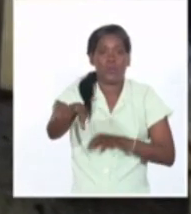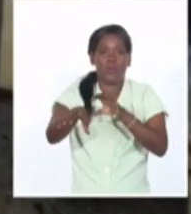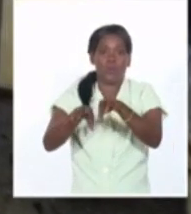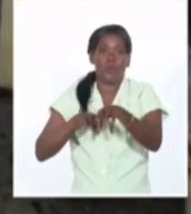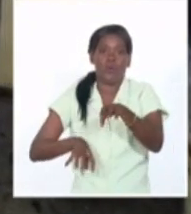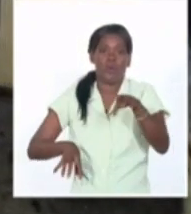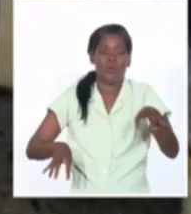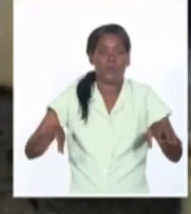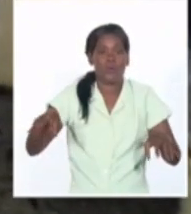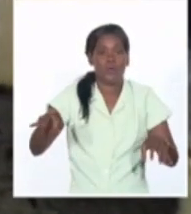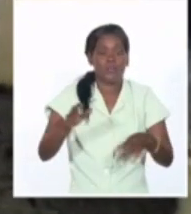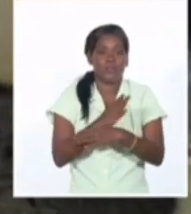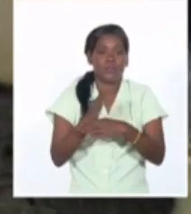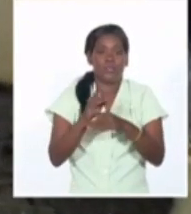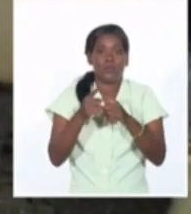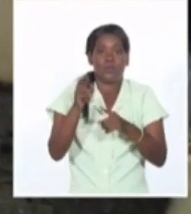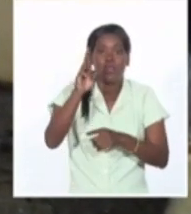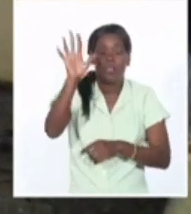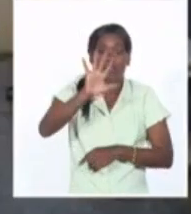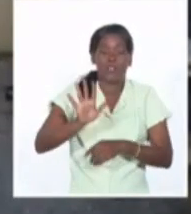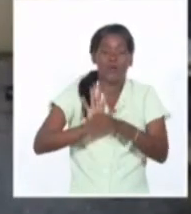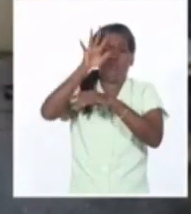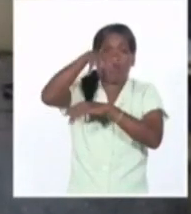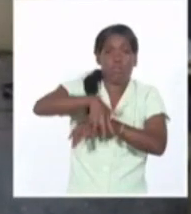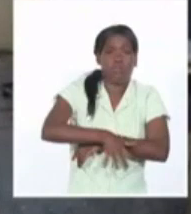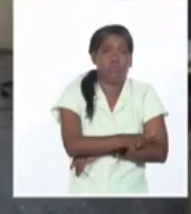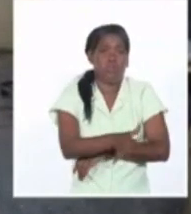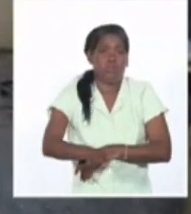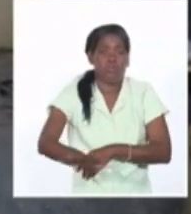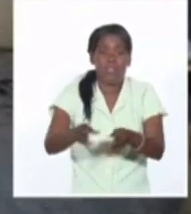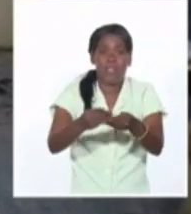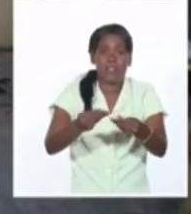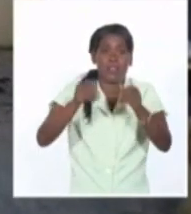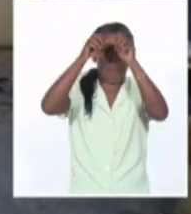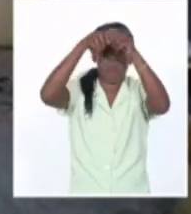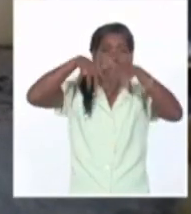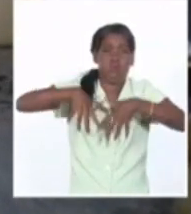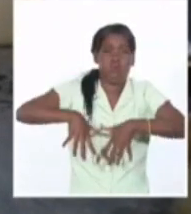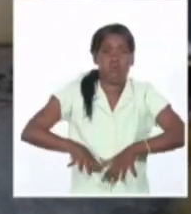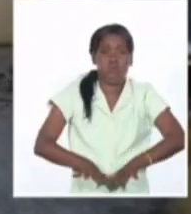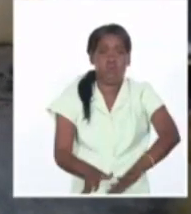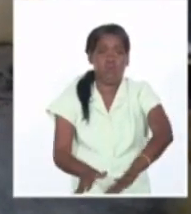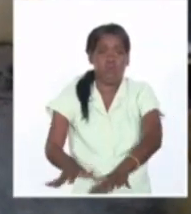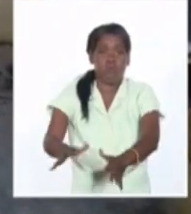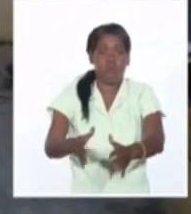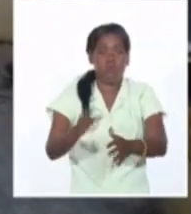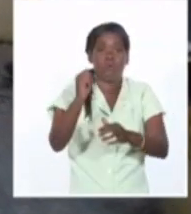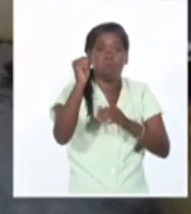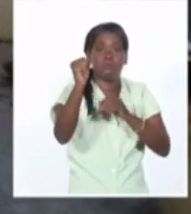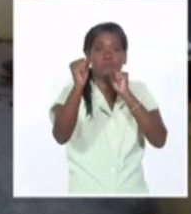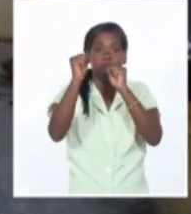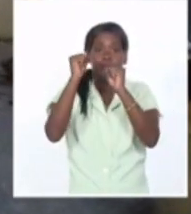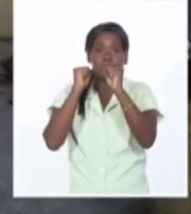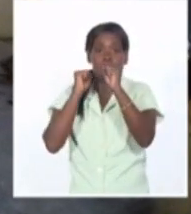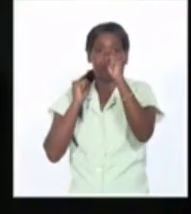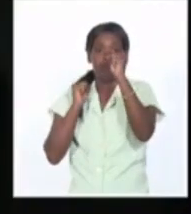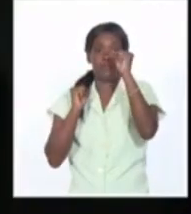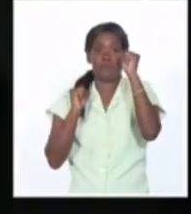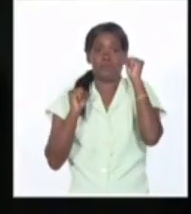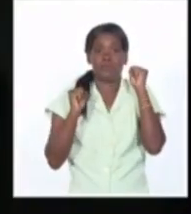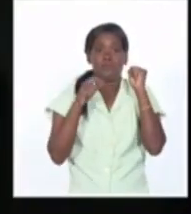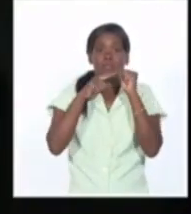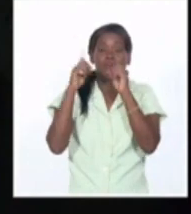la crecida de ríos, deslizamiento de tierra, rotura de puentes, aunque se mantiene permanente comunicación para saber su estado de